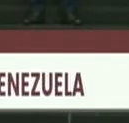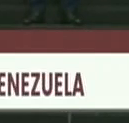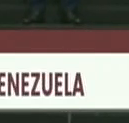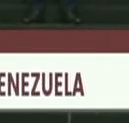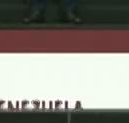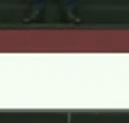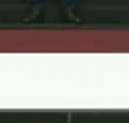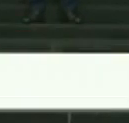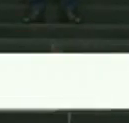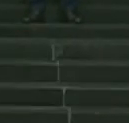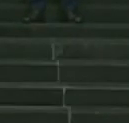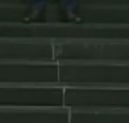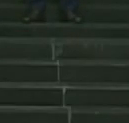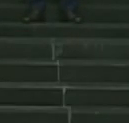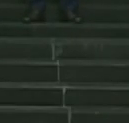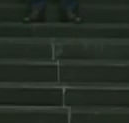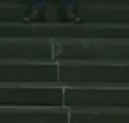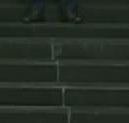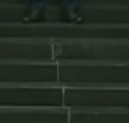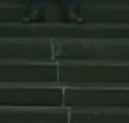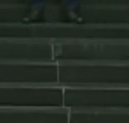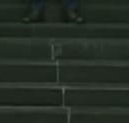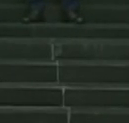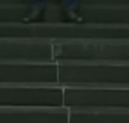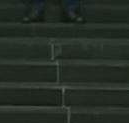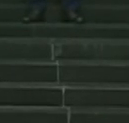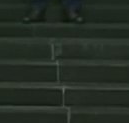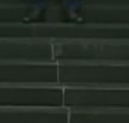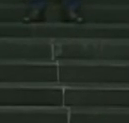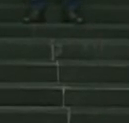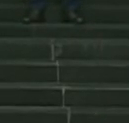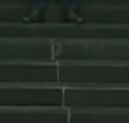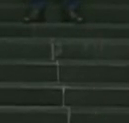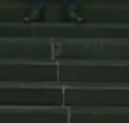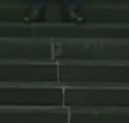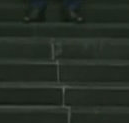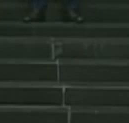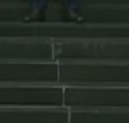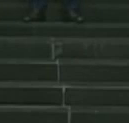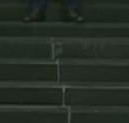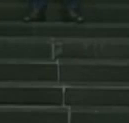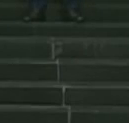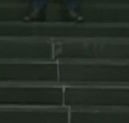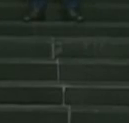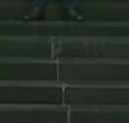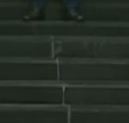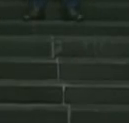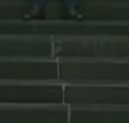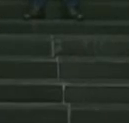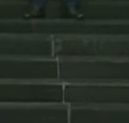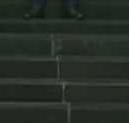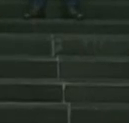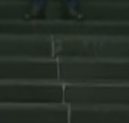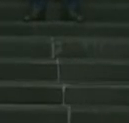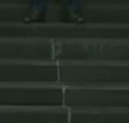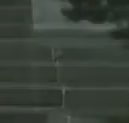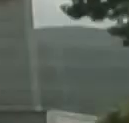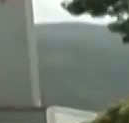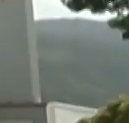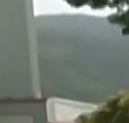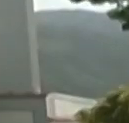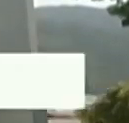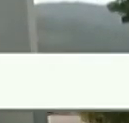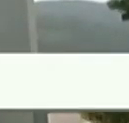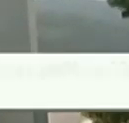Hoy, al cumplirse 46 años de la relación bilateral China-Venezuela, y al transitar un año